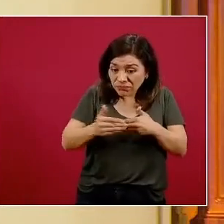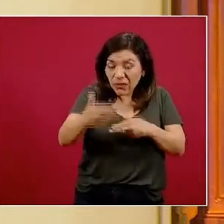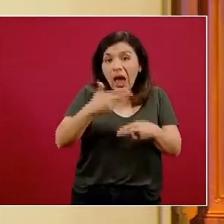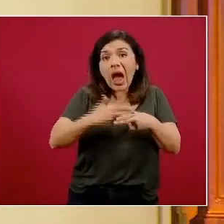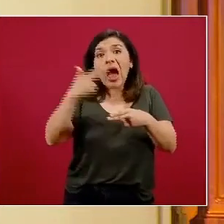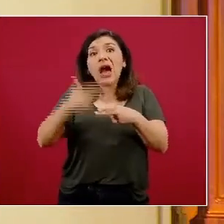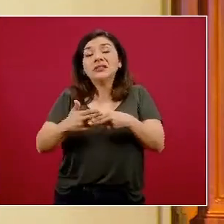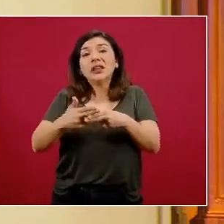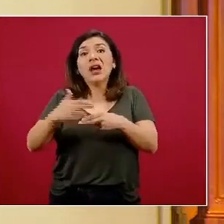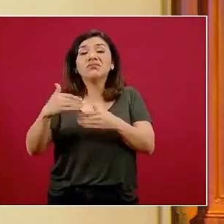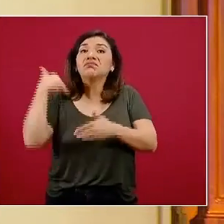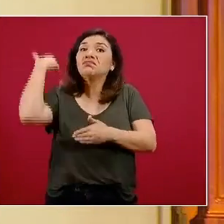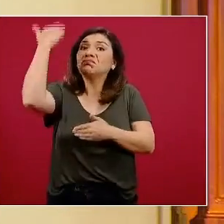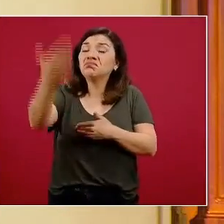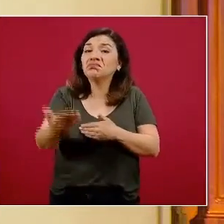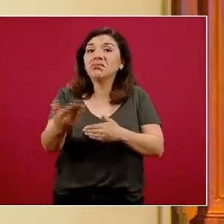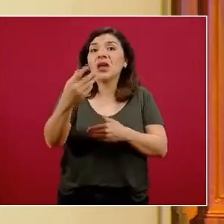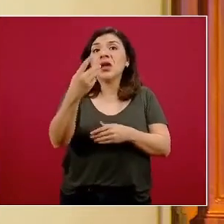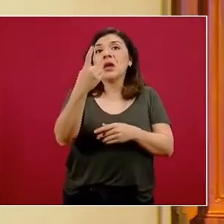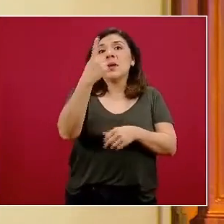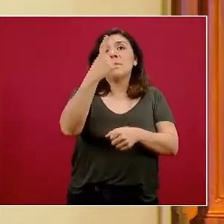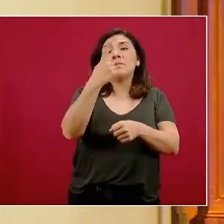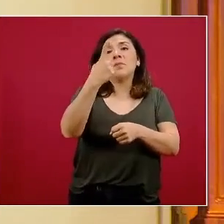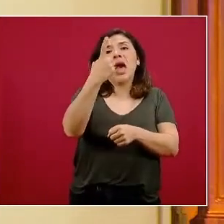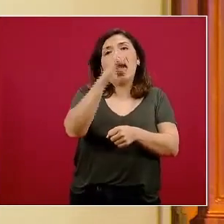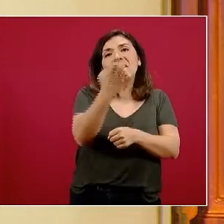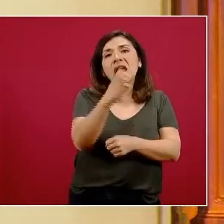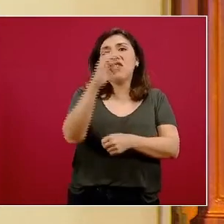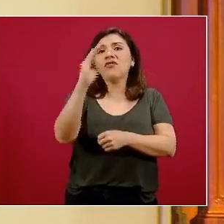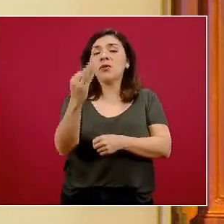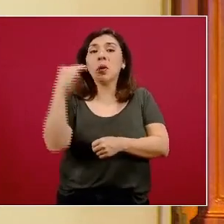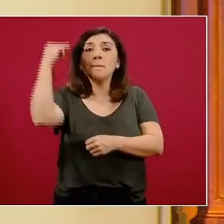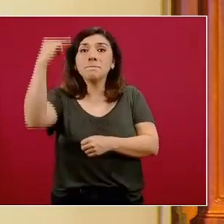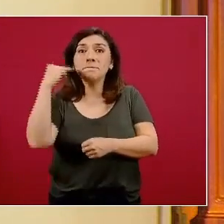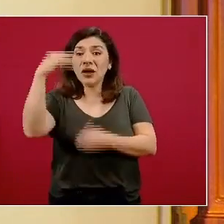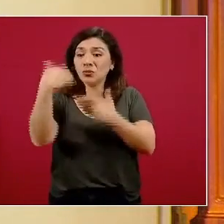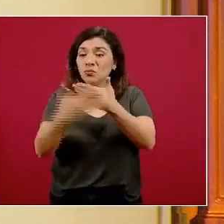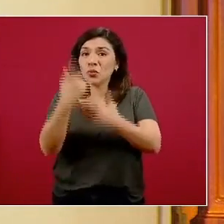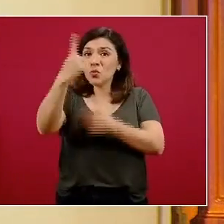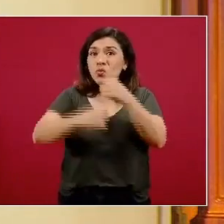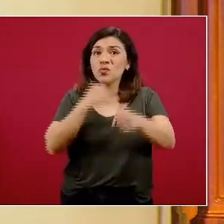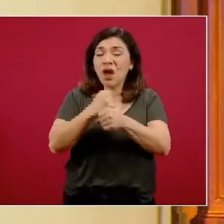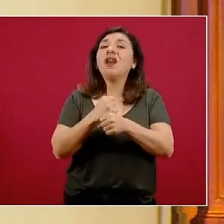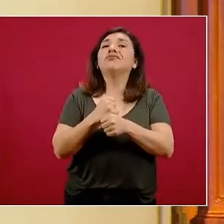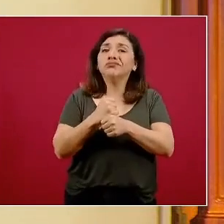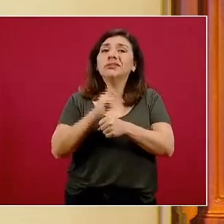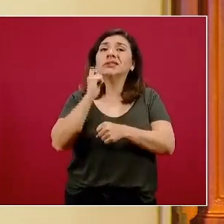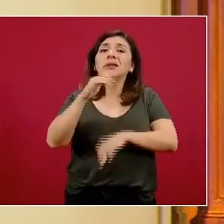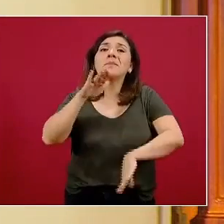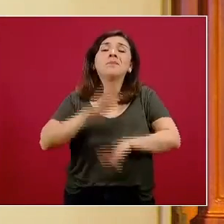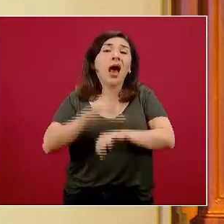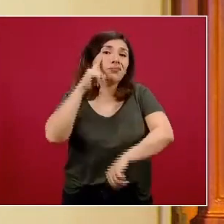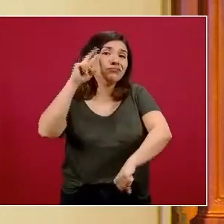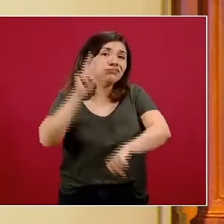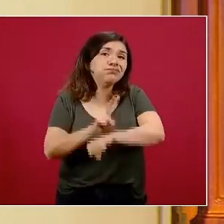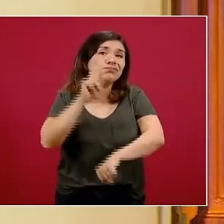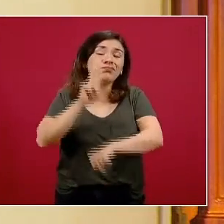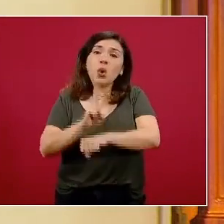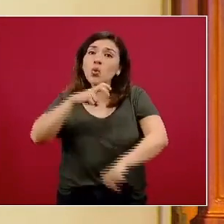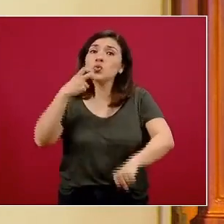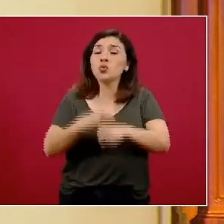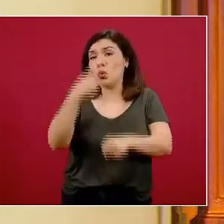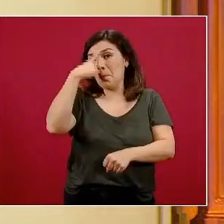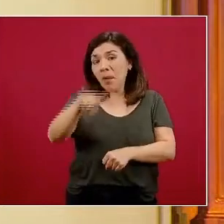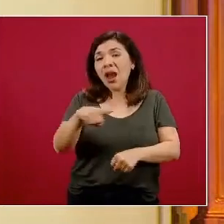primer trimestre completo del siguiente año se incrementa y se focaliza la vigilancia epidemiológica